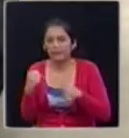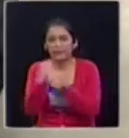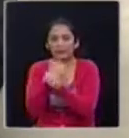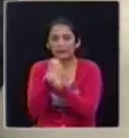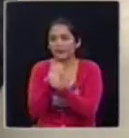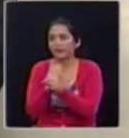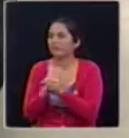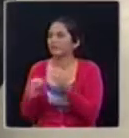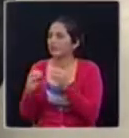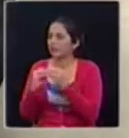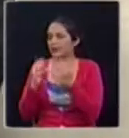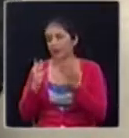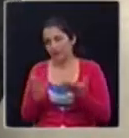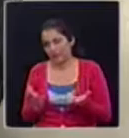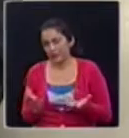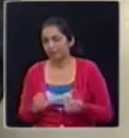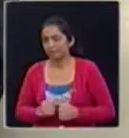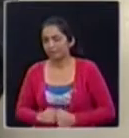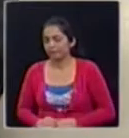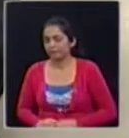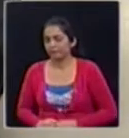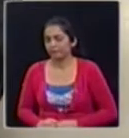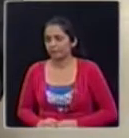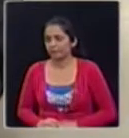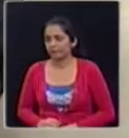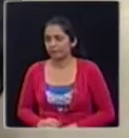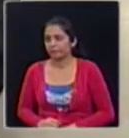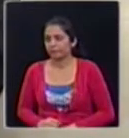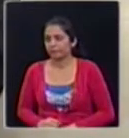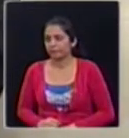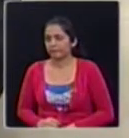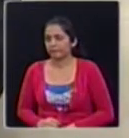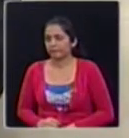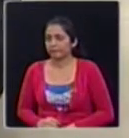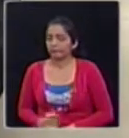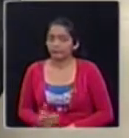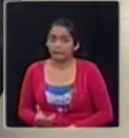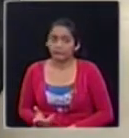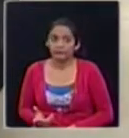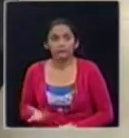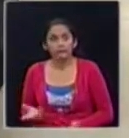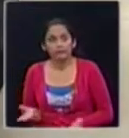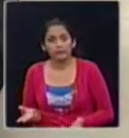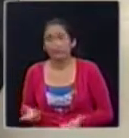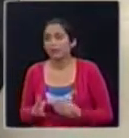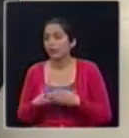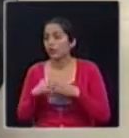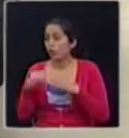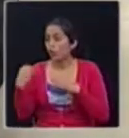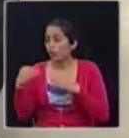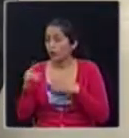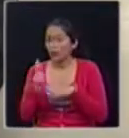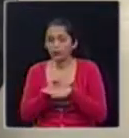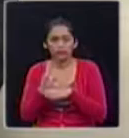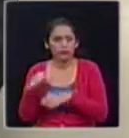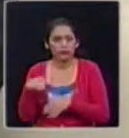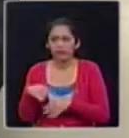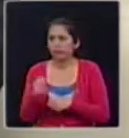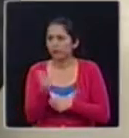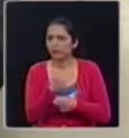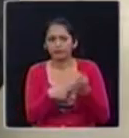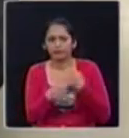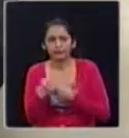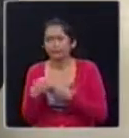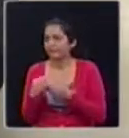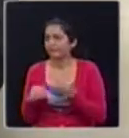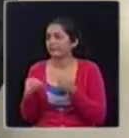en bienes estratégicos que maneja el Estado y obviamente fortalecer la dolarización, pero por la vía de